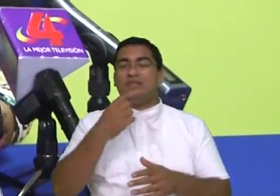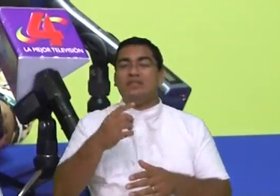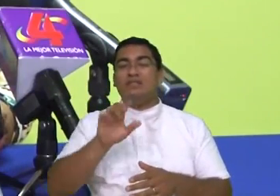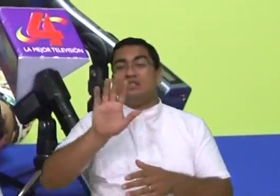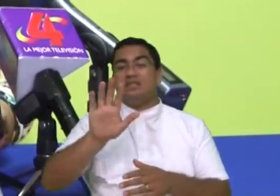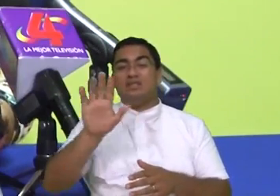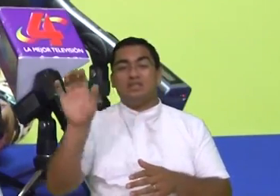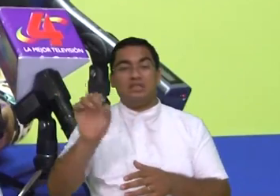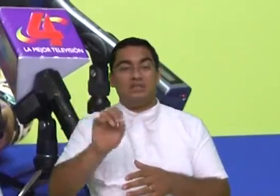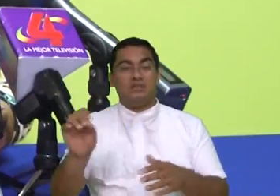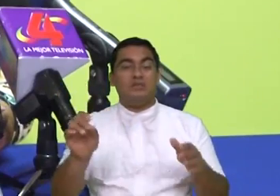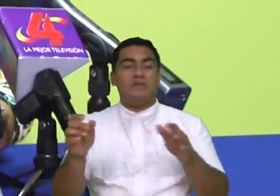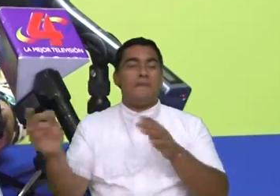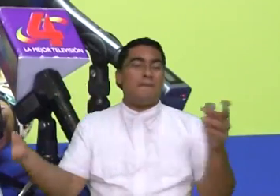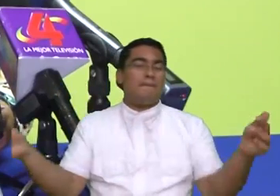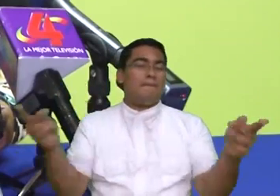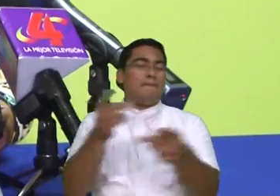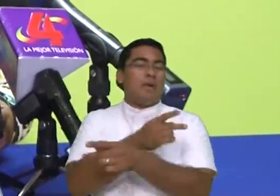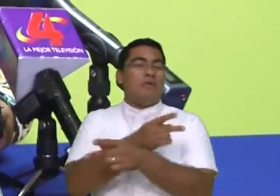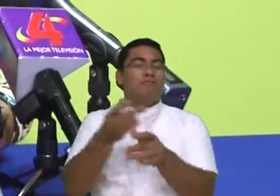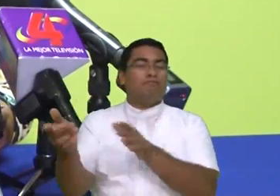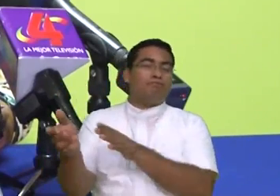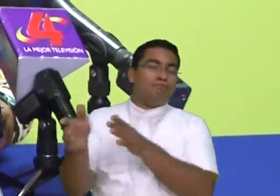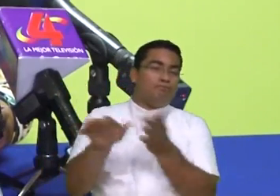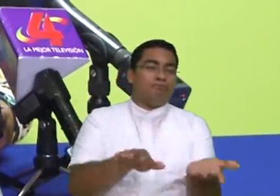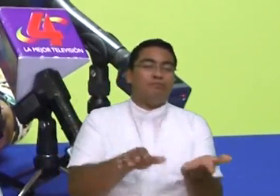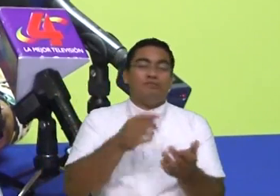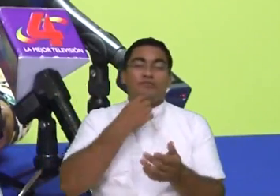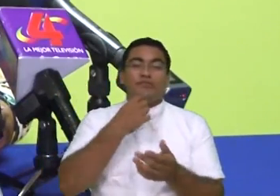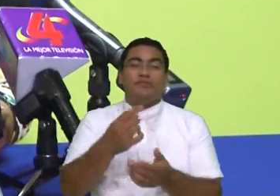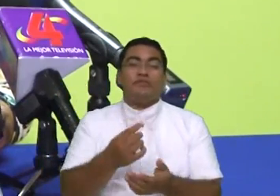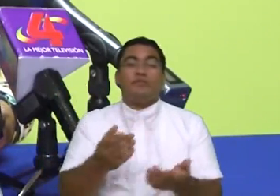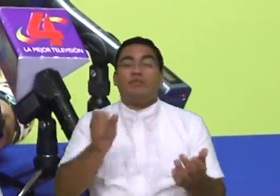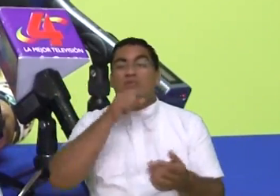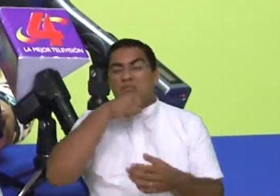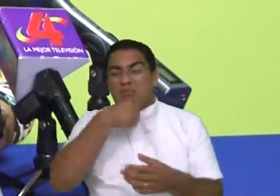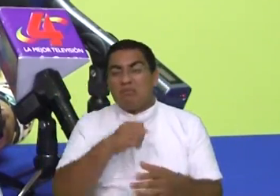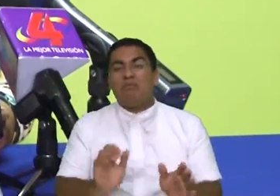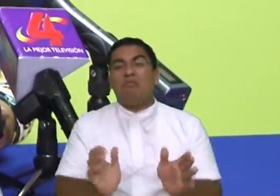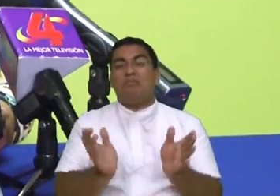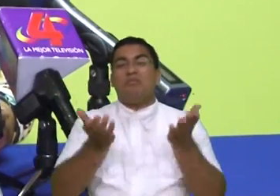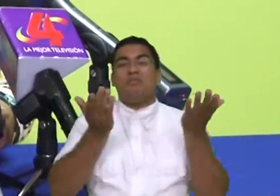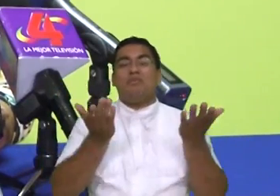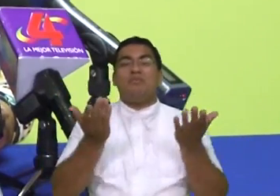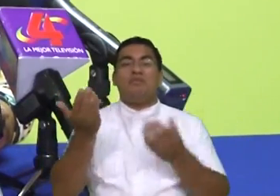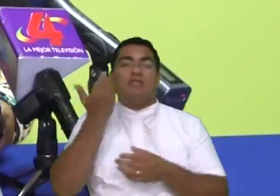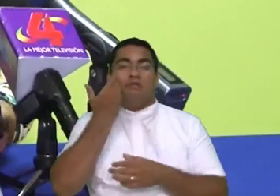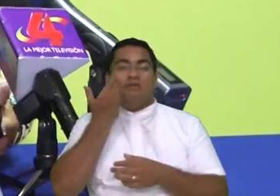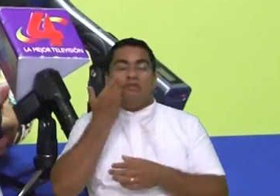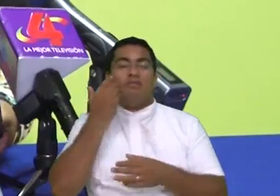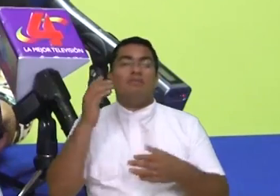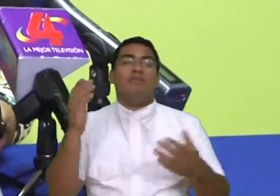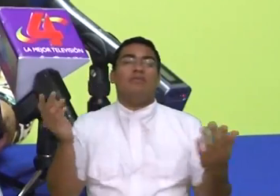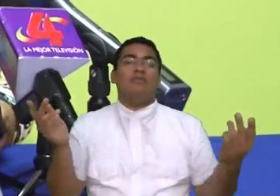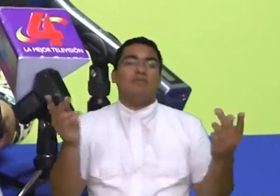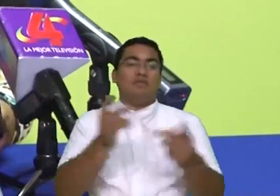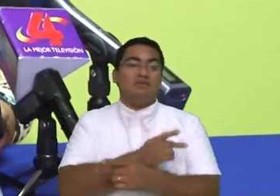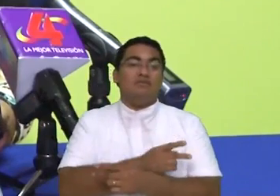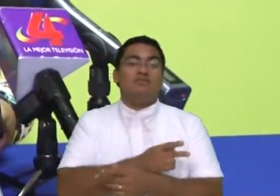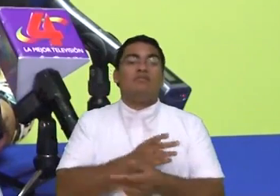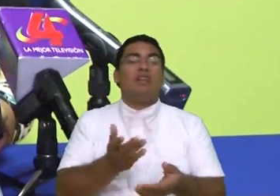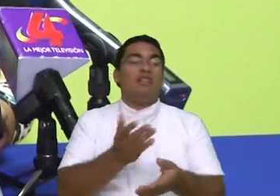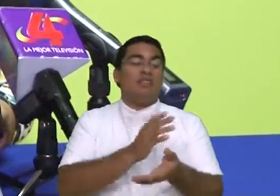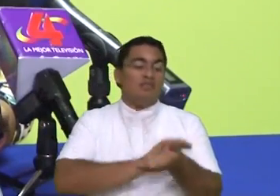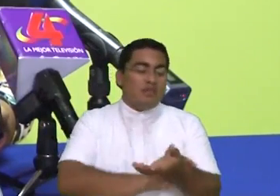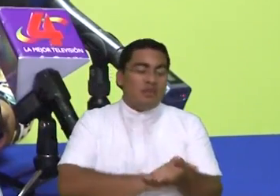el 5% desarrolla cuadros críticos, y esto está relacionado con ser adulto mayor y presentar condiciones de enfermedades